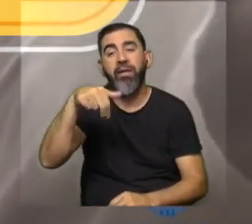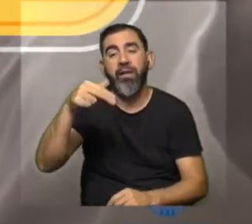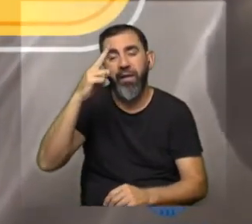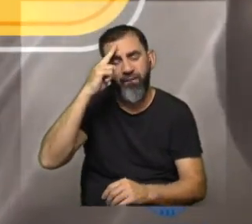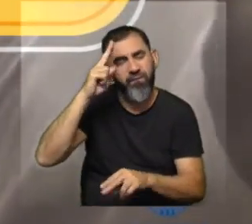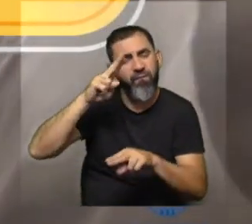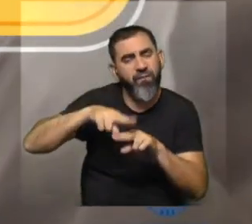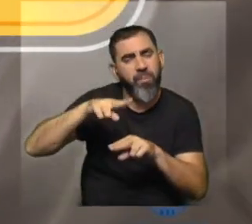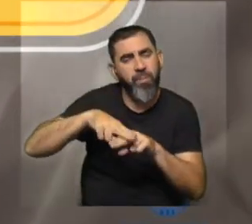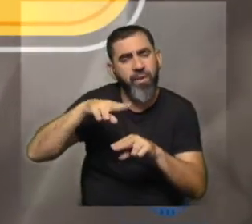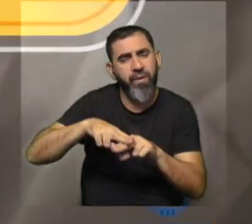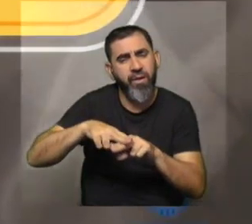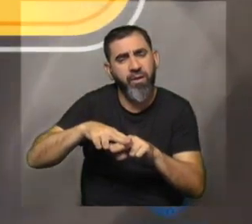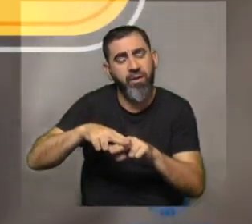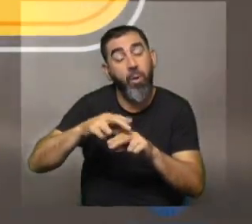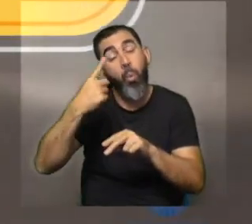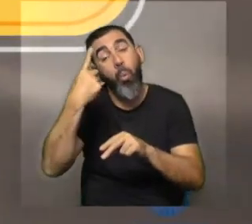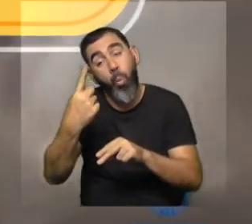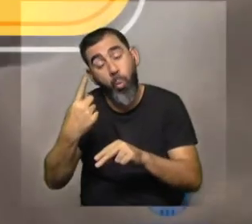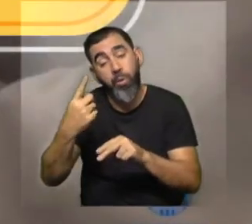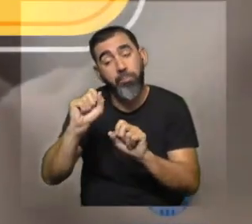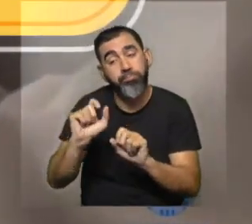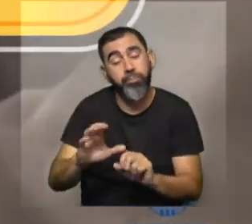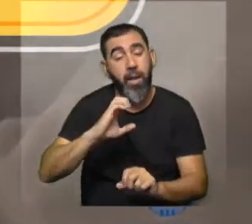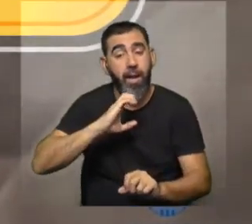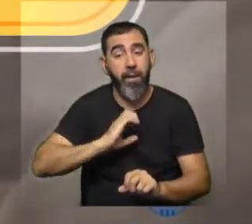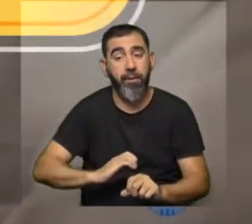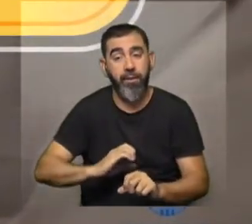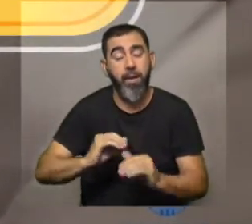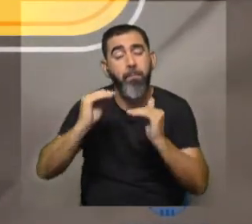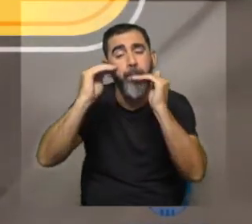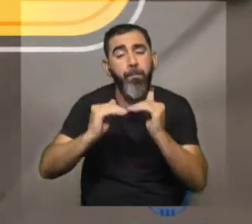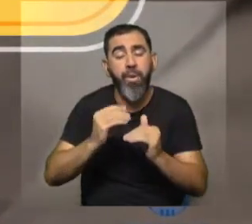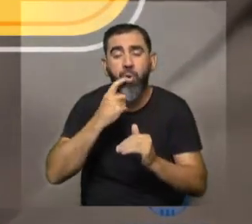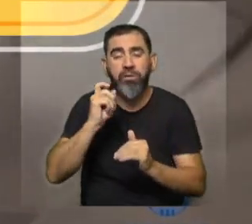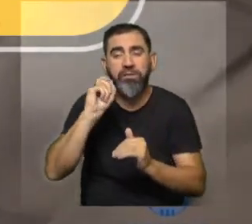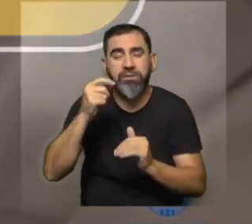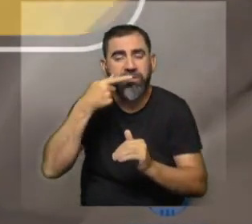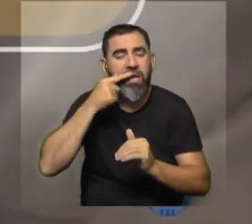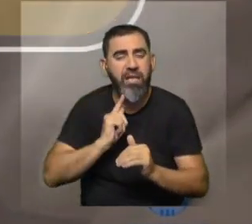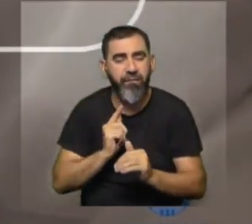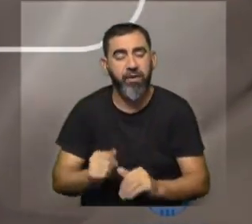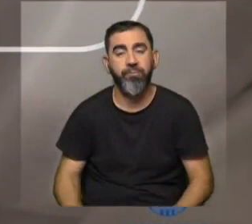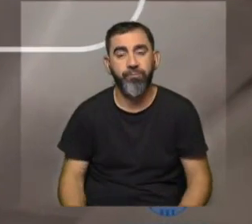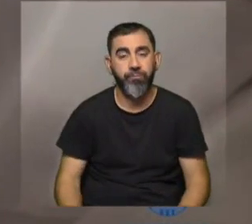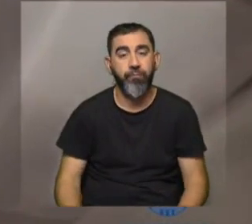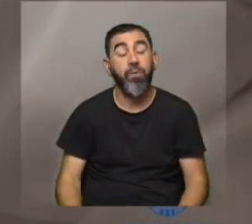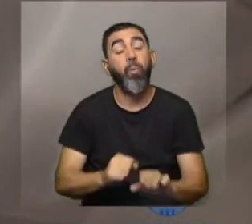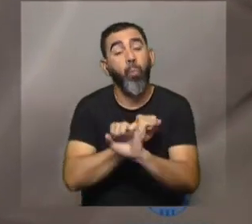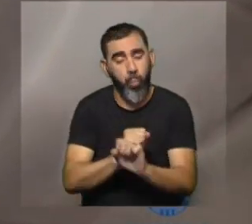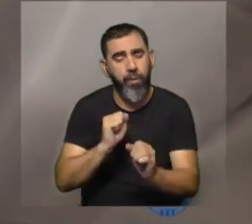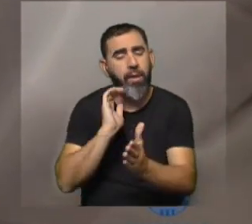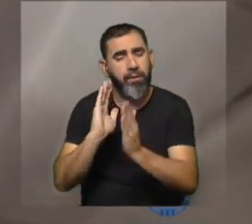enfermedad que tiene como una de sus características la disminución del flujo salival y puede ser